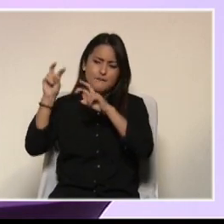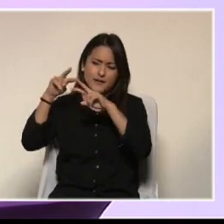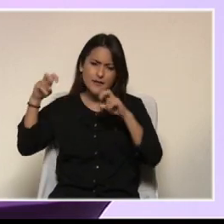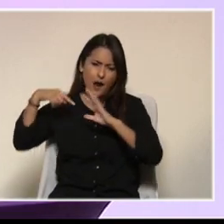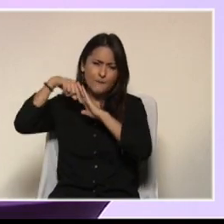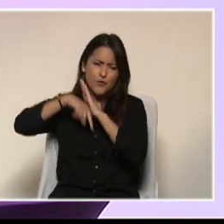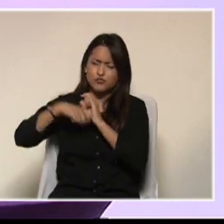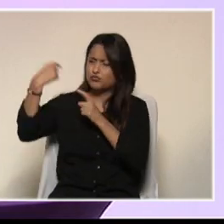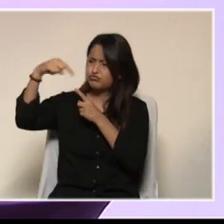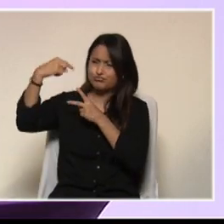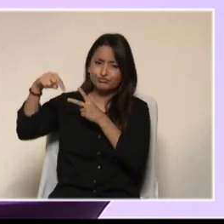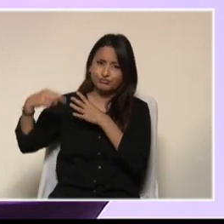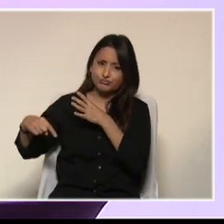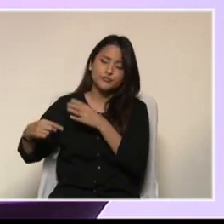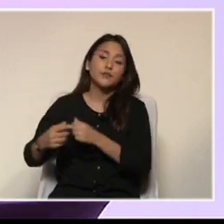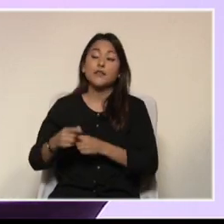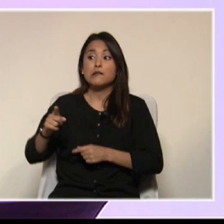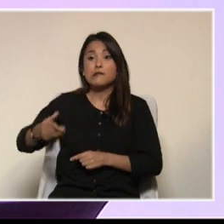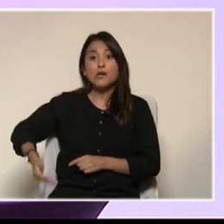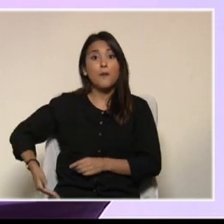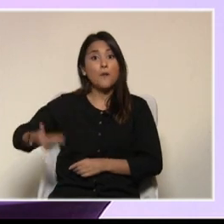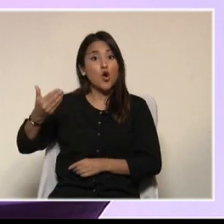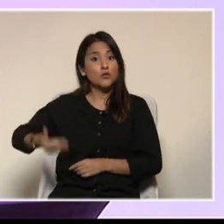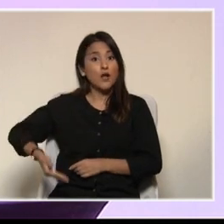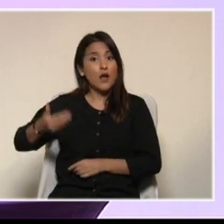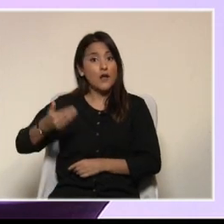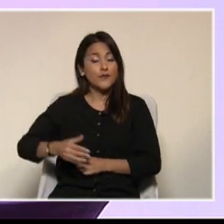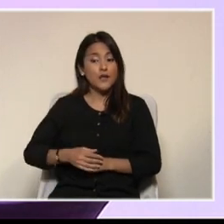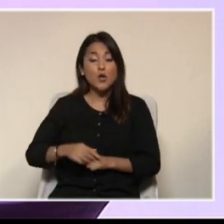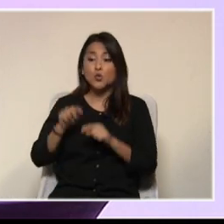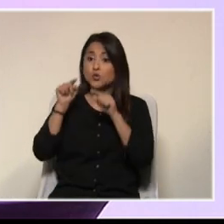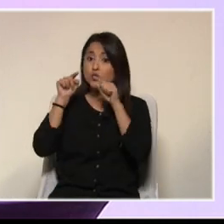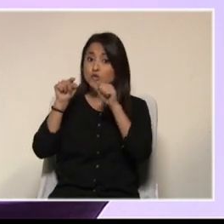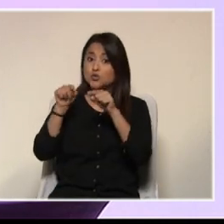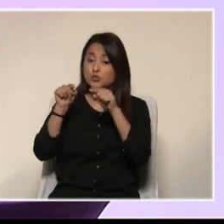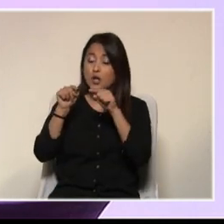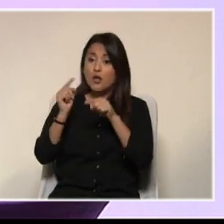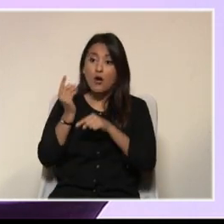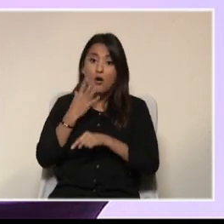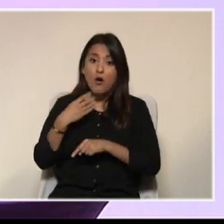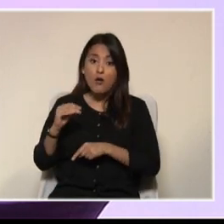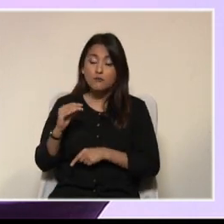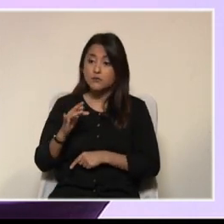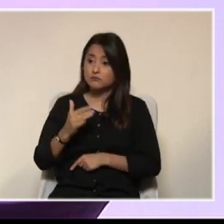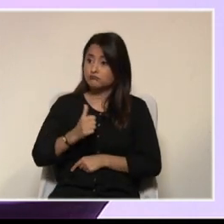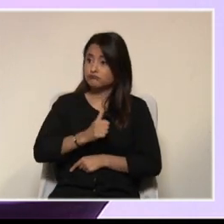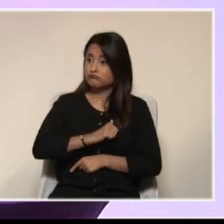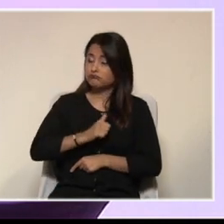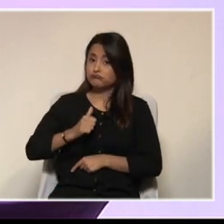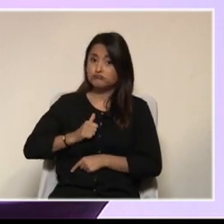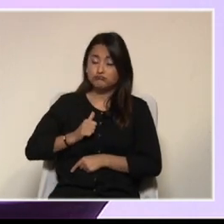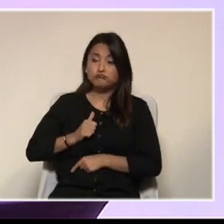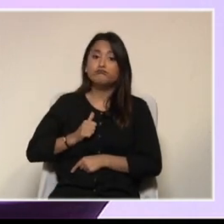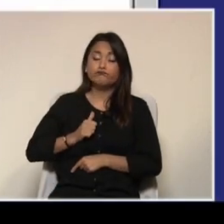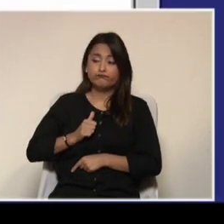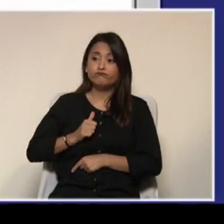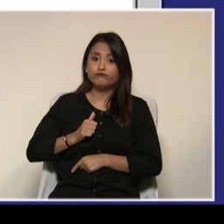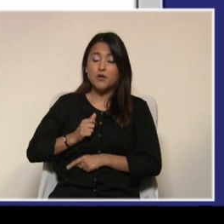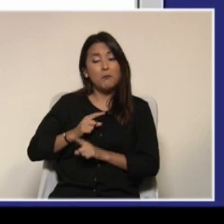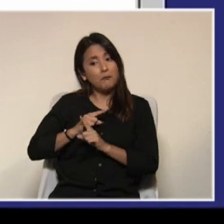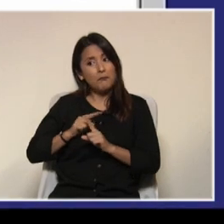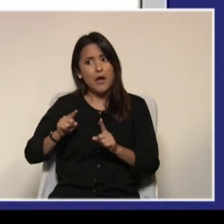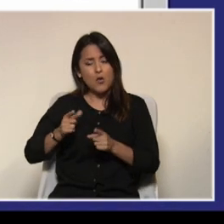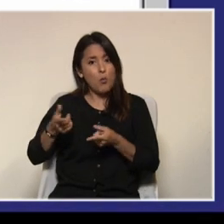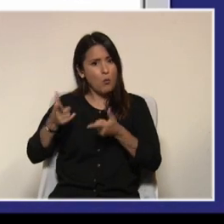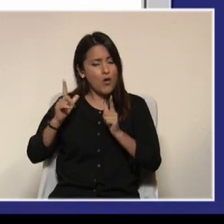Importantísimo. Son ustedes personas independientes y autónomas, pero nunca está de